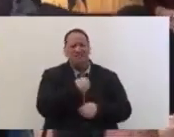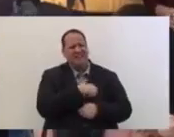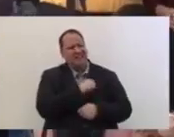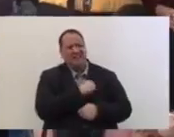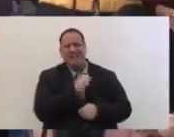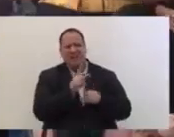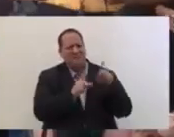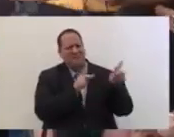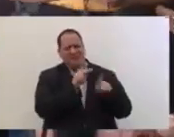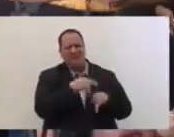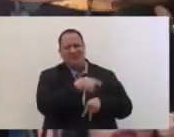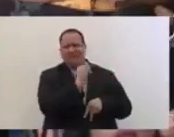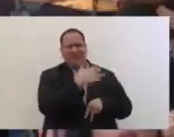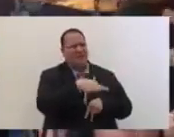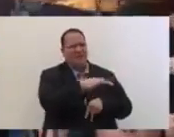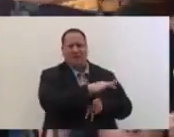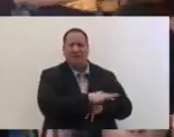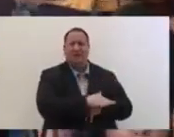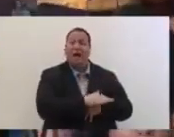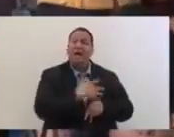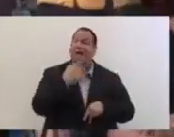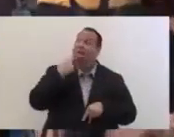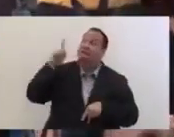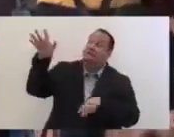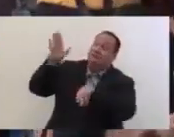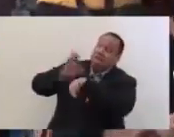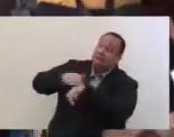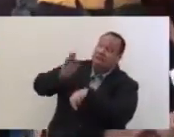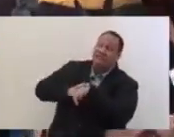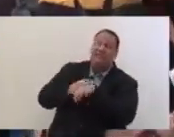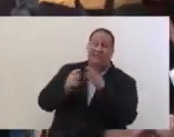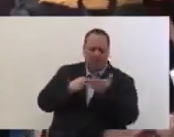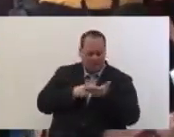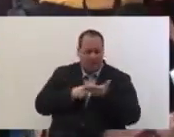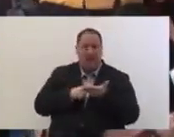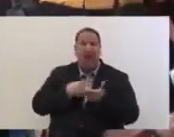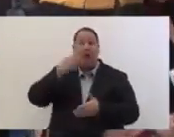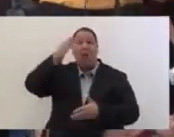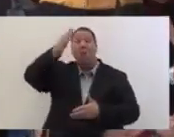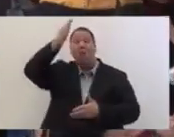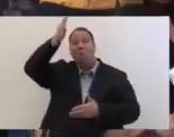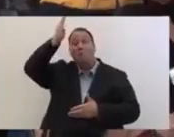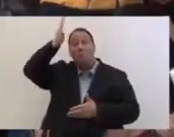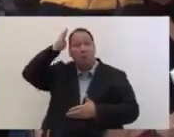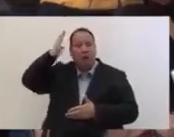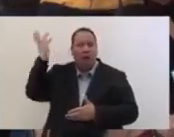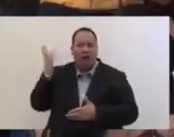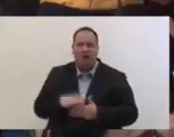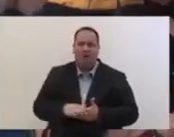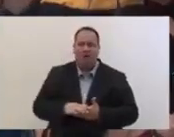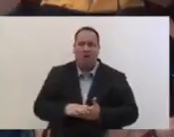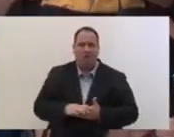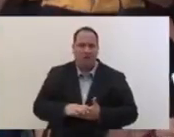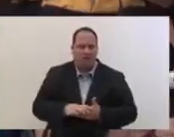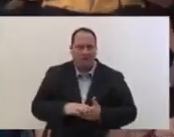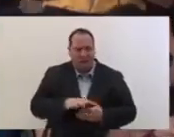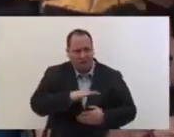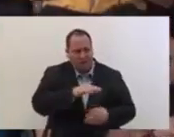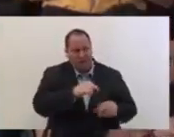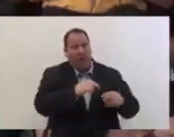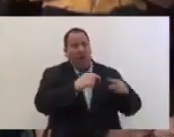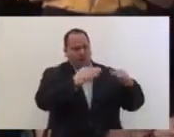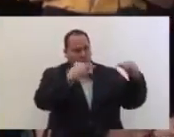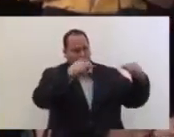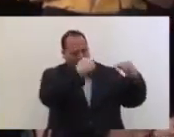vivir en playas de Tijuana. Hubo un reporte que nos dice que hay bomberos que se encargan de ser salvavidas en las playas de